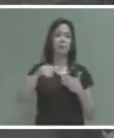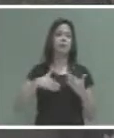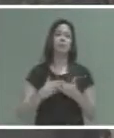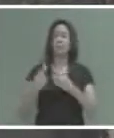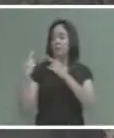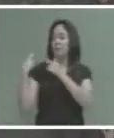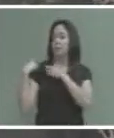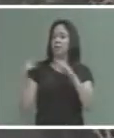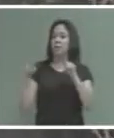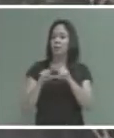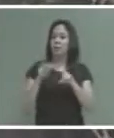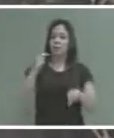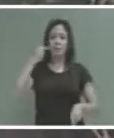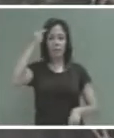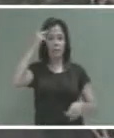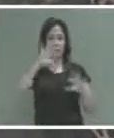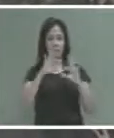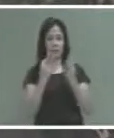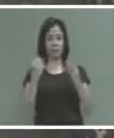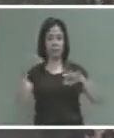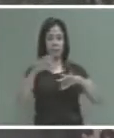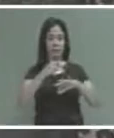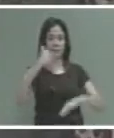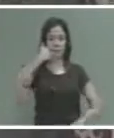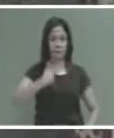de familia y esposo.